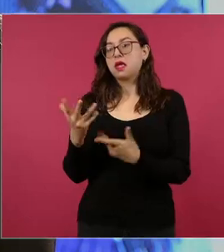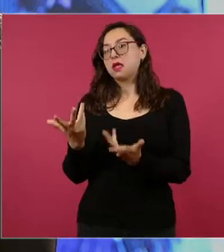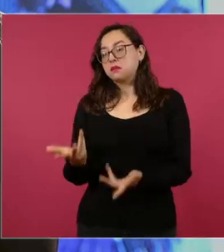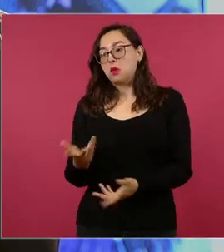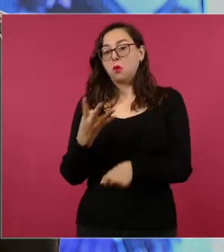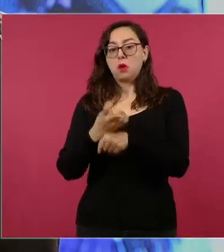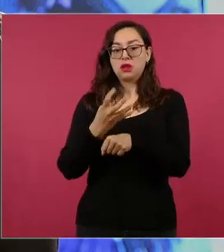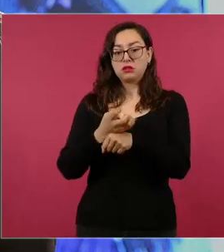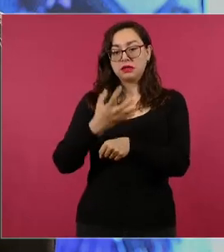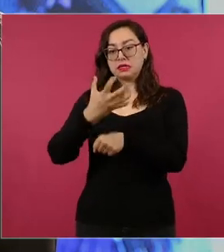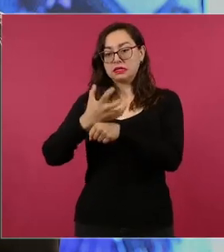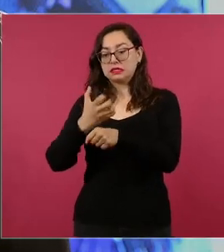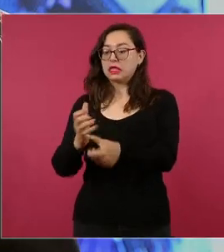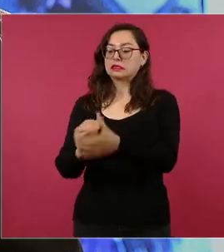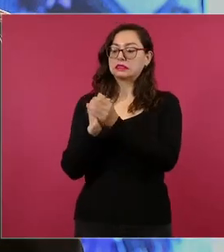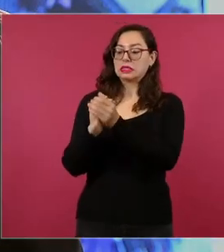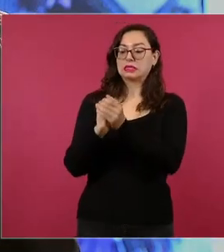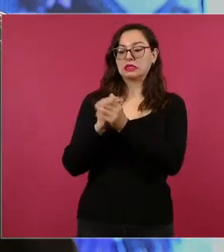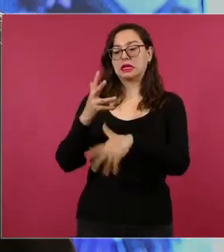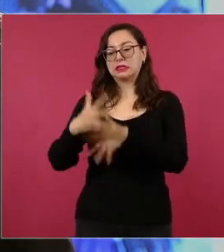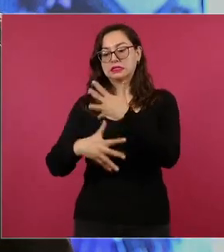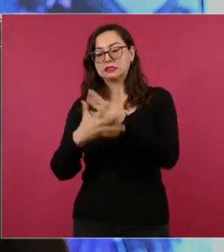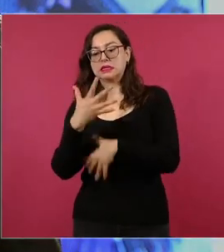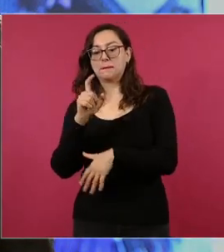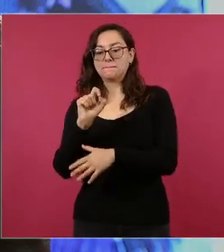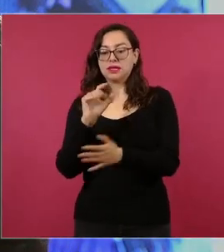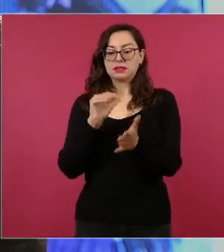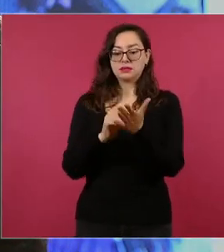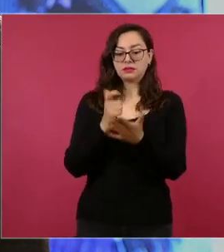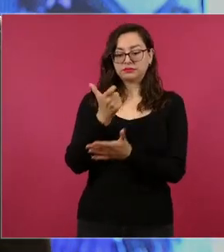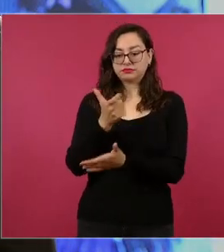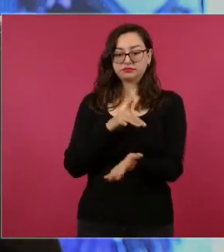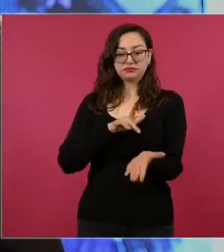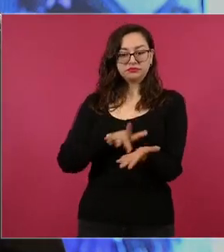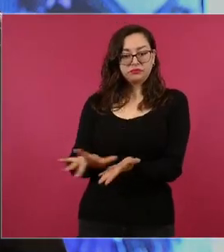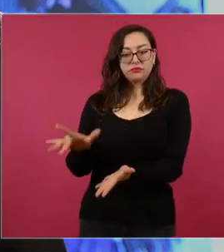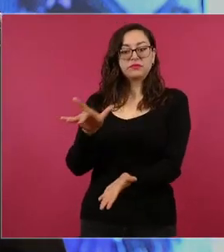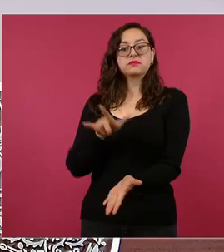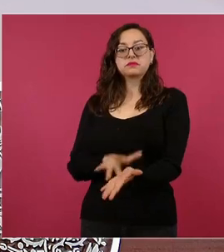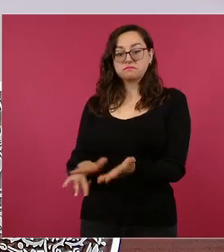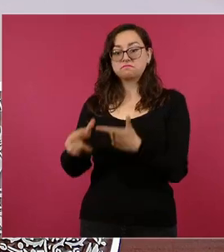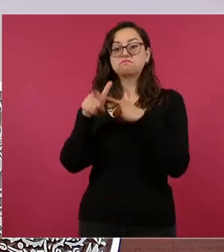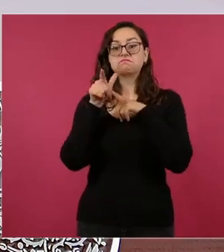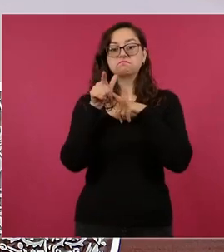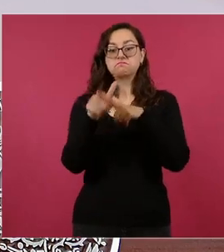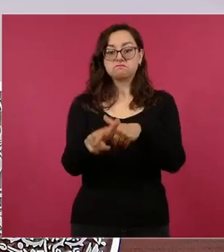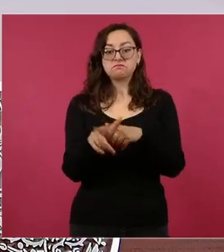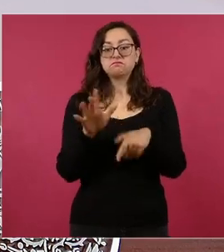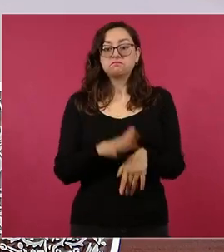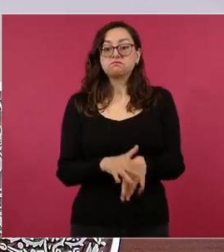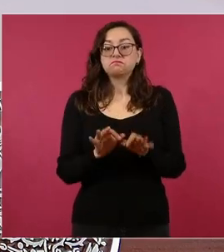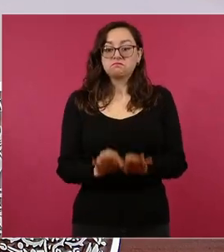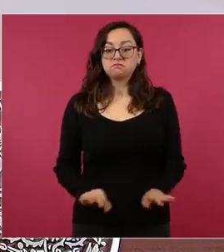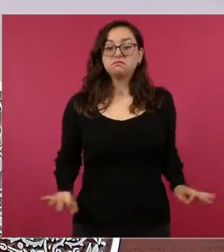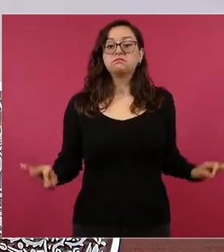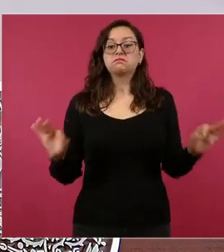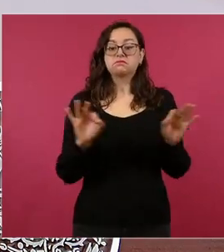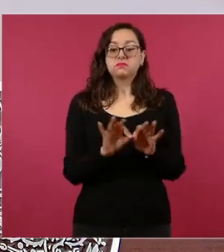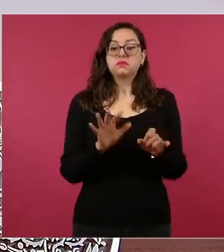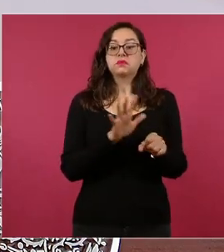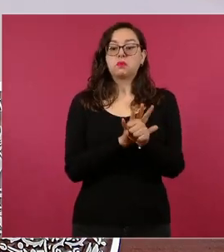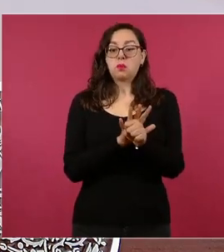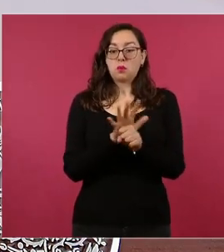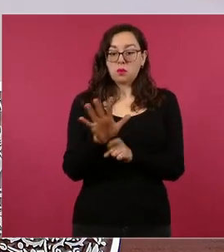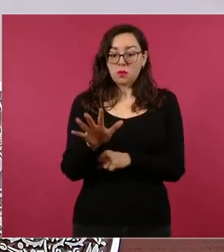pesos. Se sigue apoyando a todas las personas que tienen pequeños negocios y lo más relevante también mencionarles es